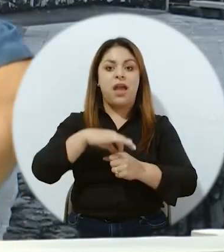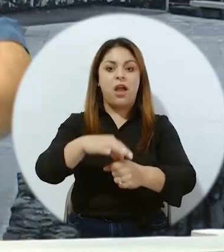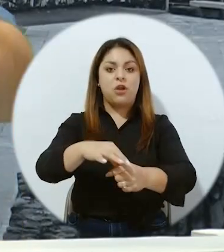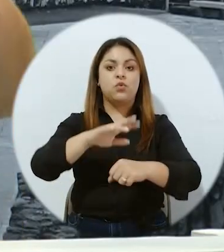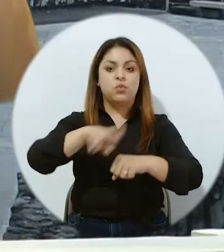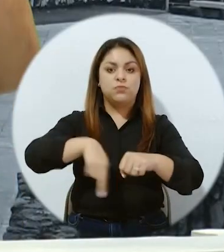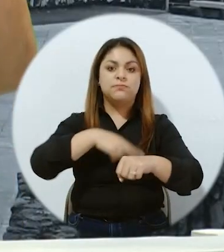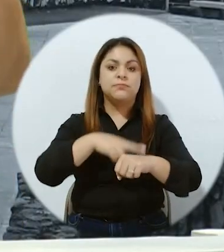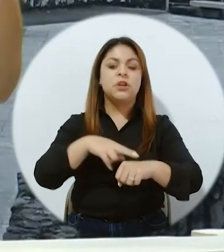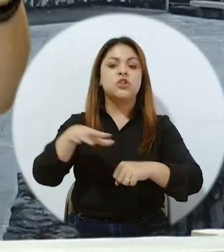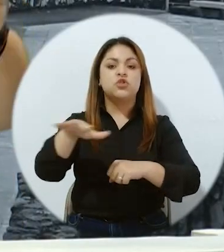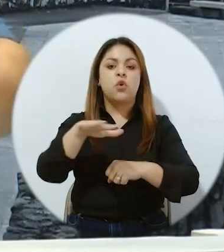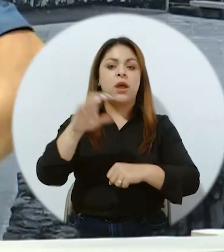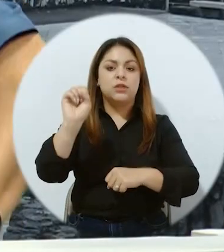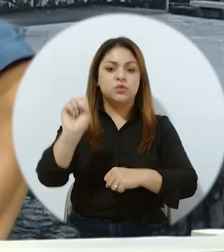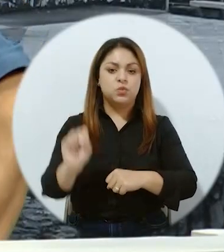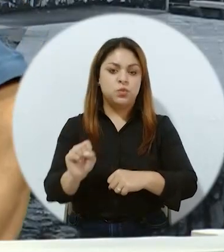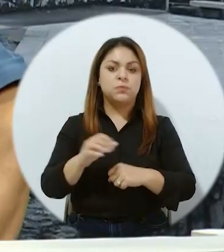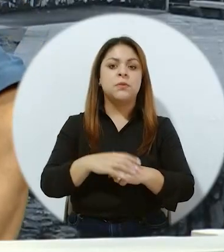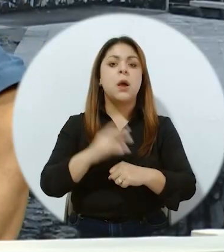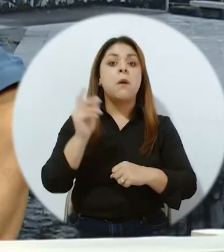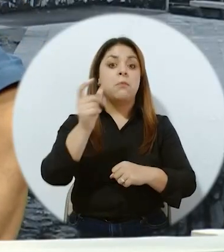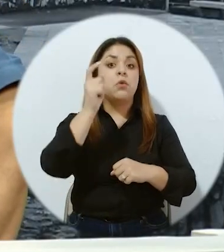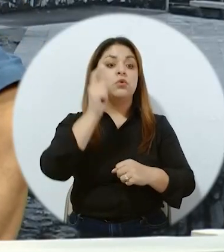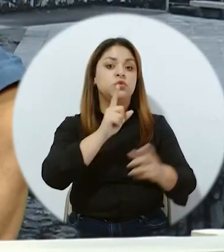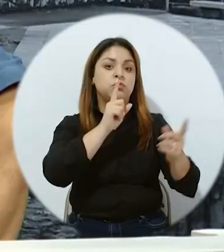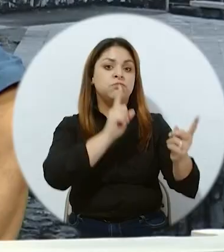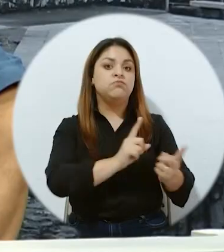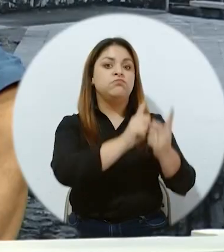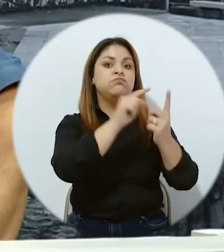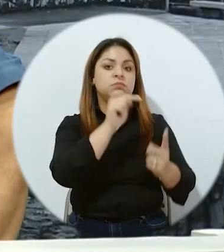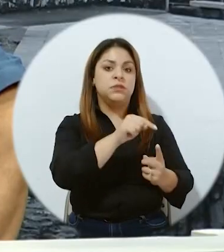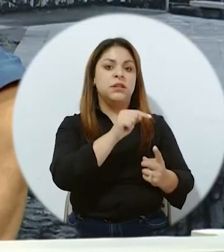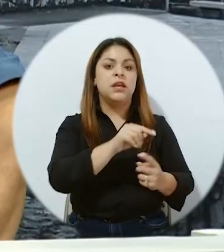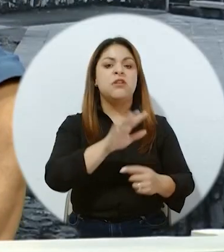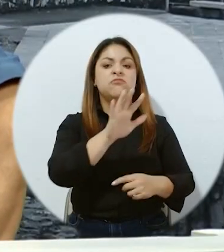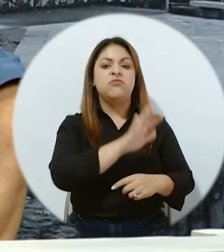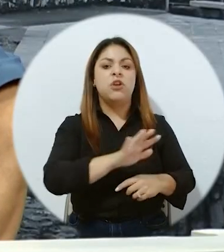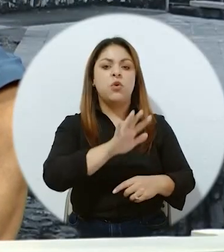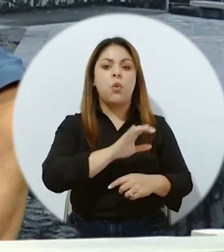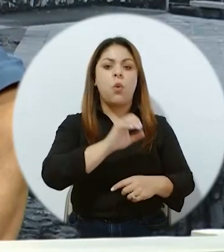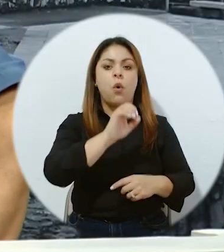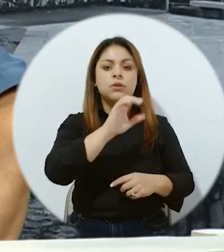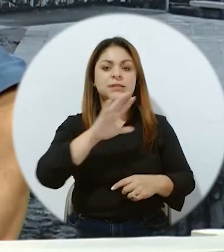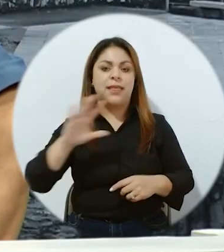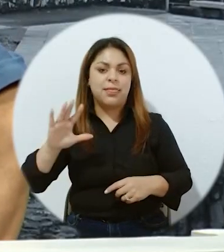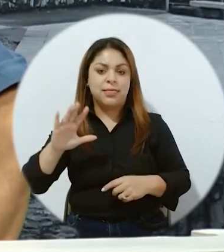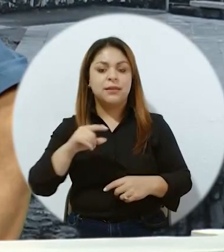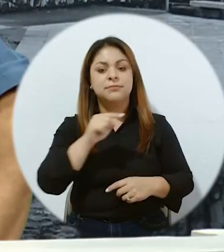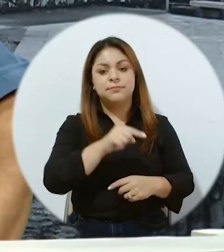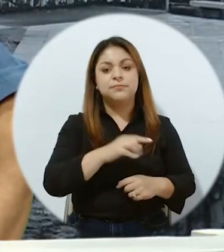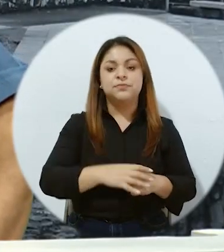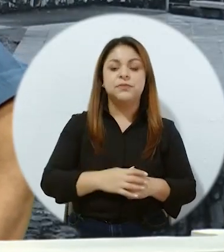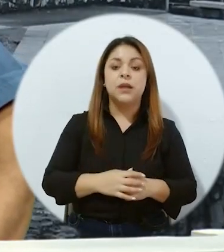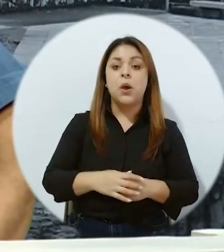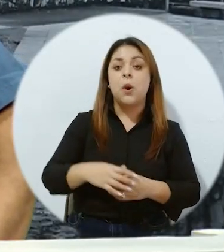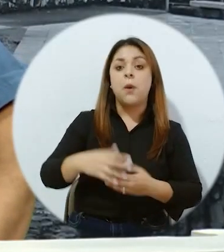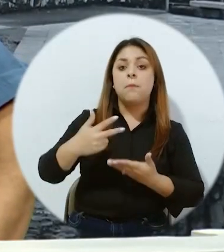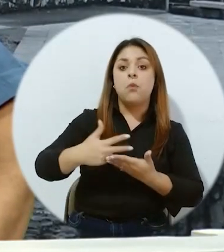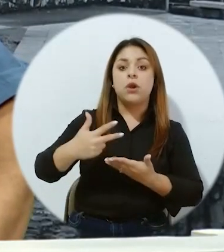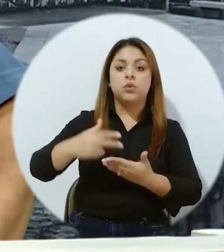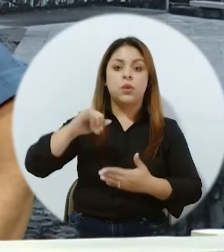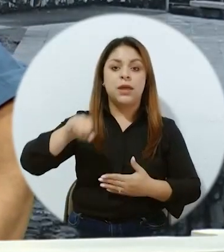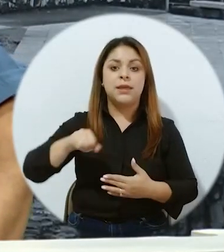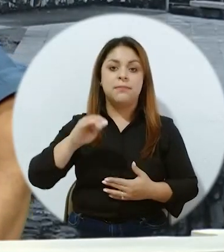sur, pronto habrá un encuentro de agroecología en la región de Occidente. En la zona sur del país, en Puerto Jiménez,